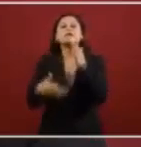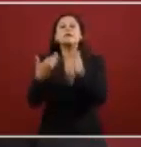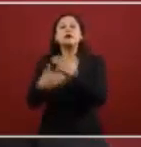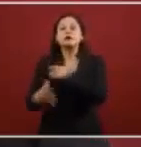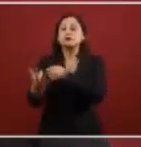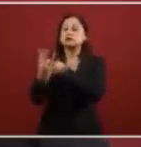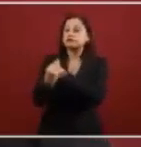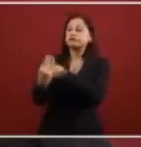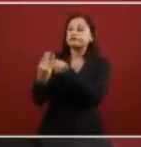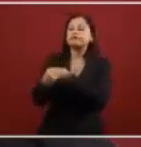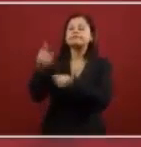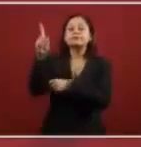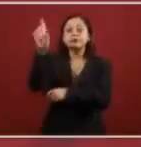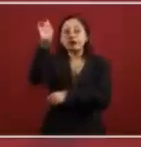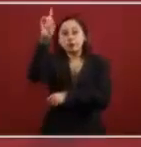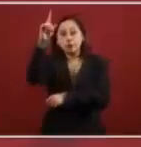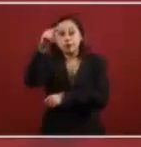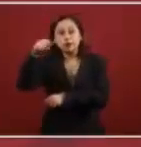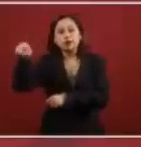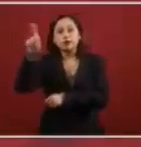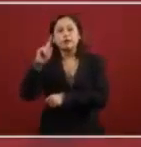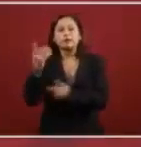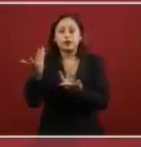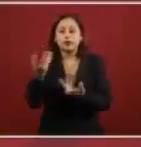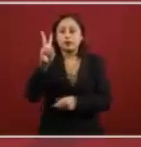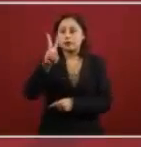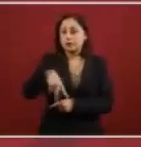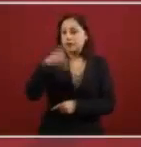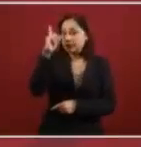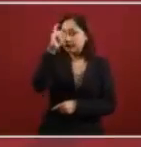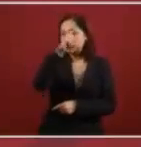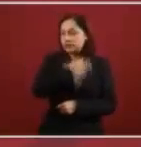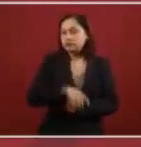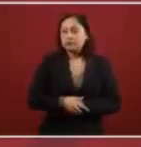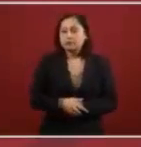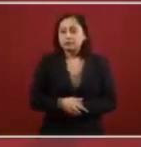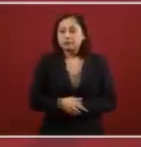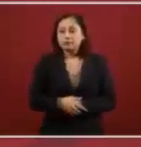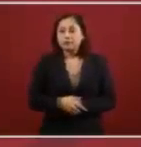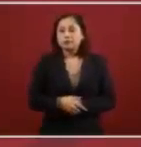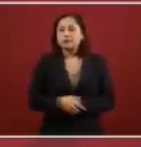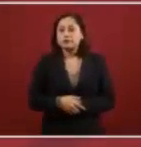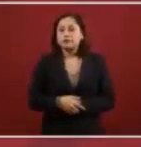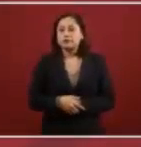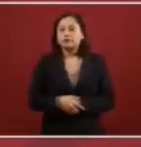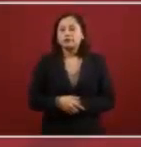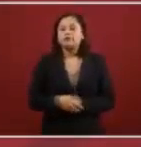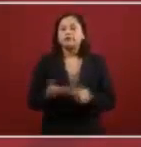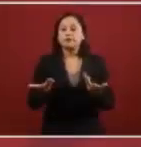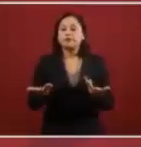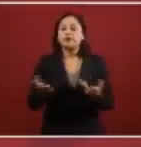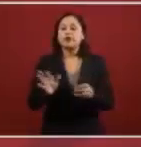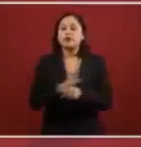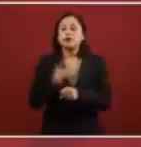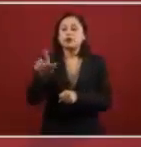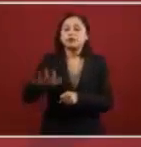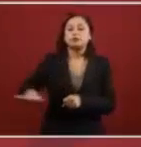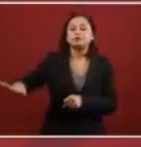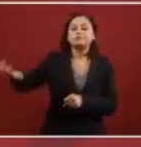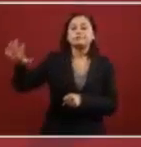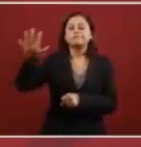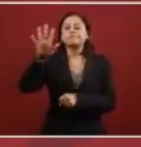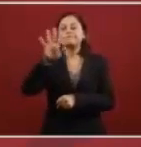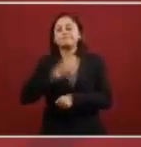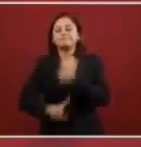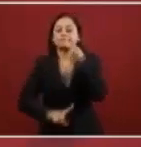bolivia correspondientes que ya se imaginarán ustedes el problema en virtud de que están en medio de un proceso político muy complejo y